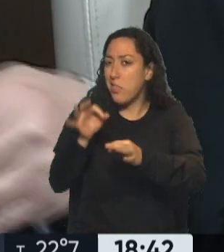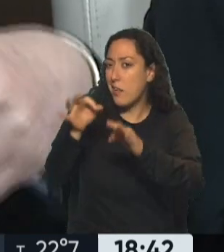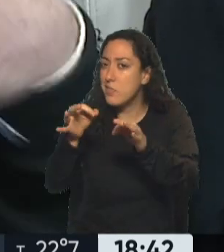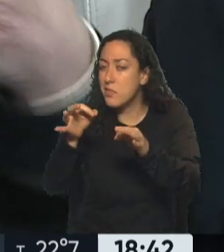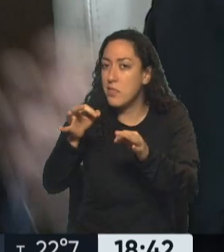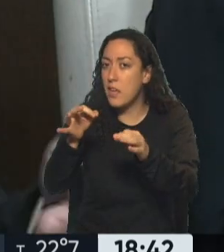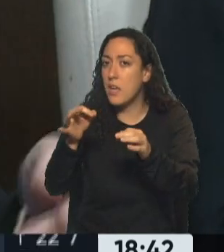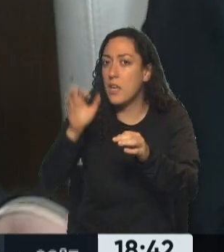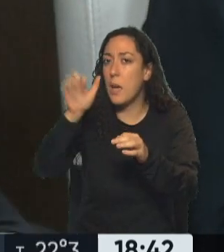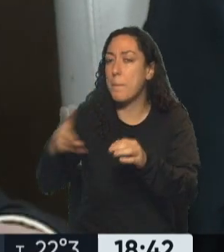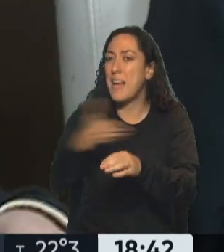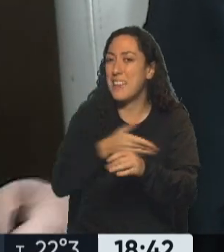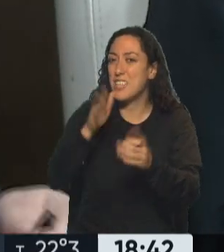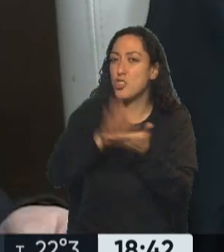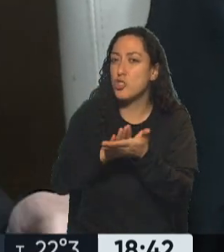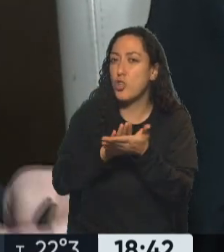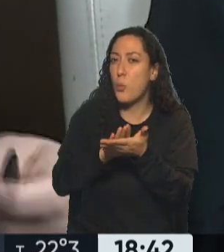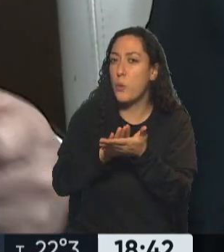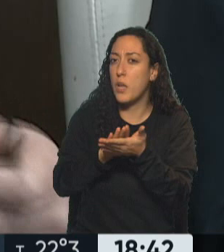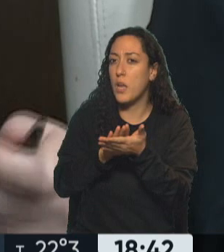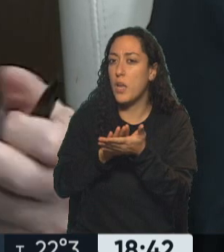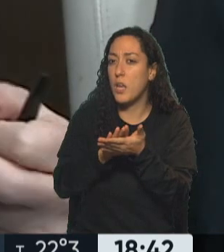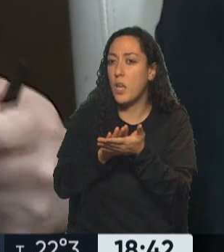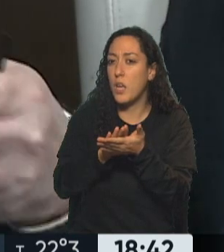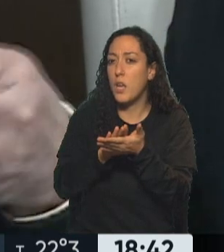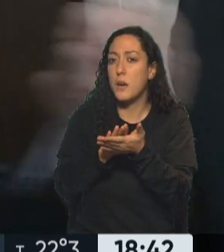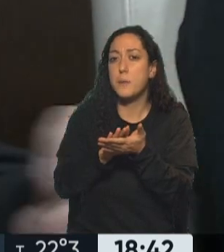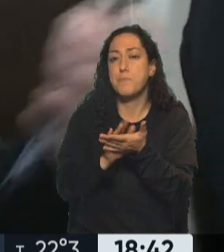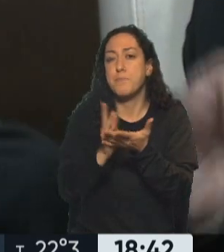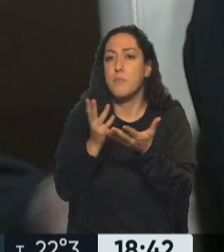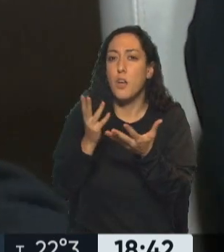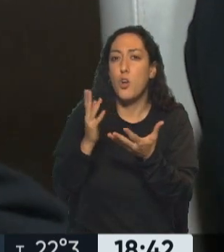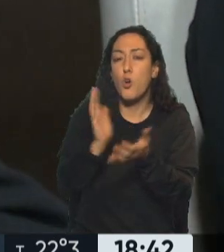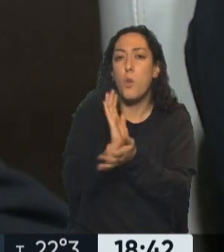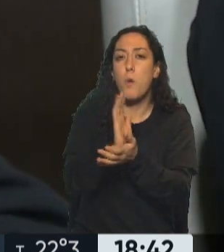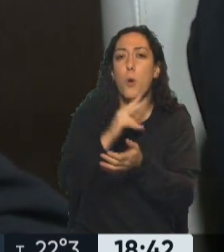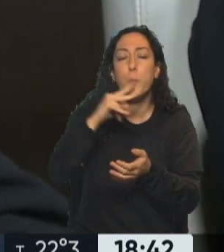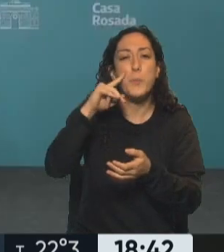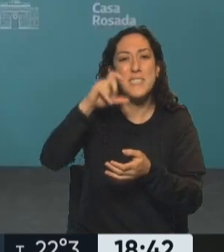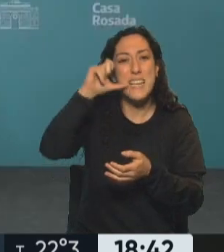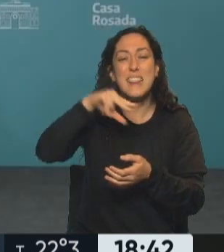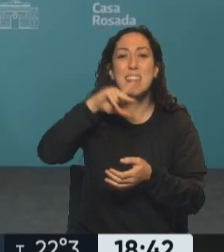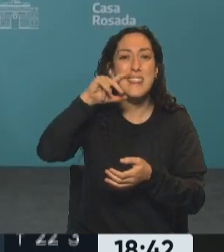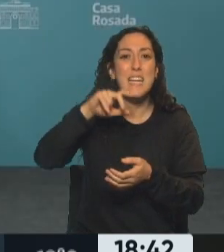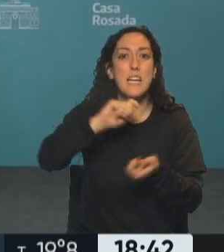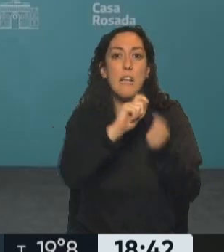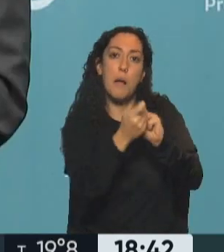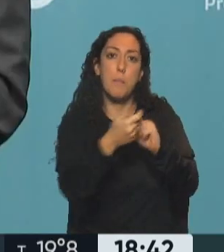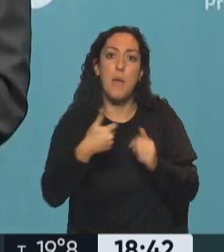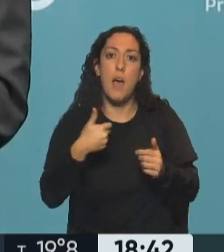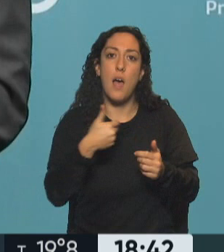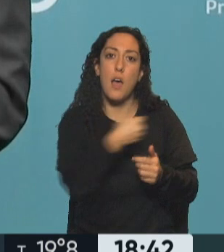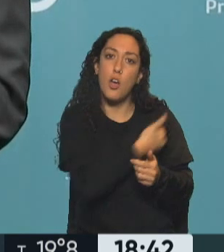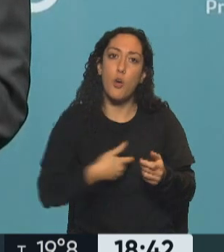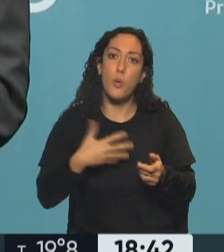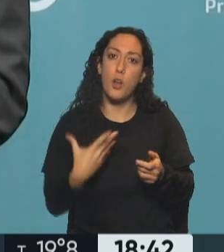a volver al camino de intentar llevar una especie de estatización de Vicentín. Voy a ser muy breve